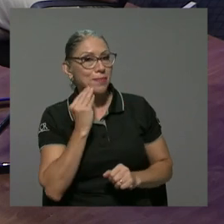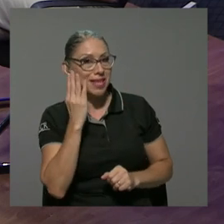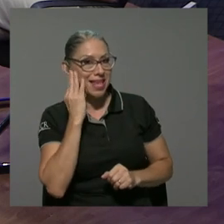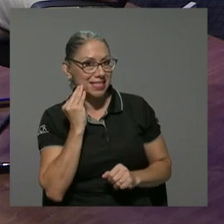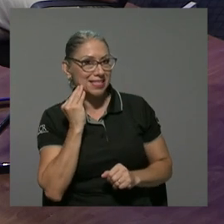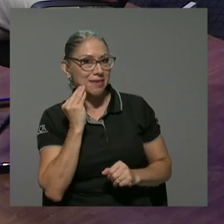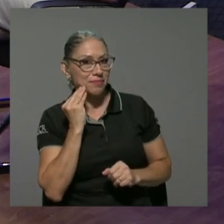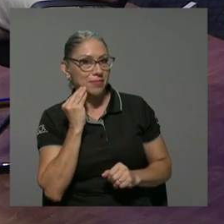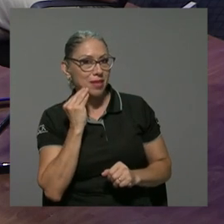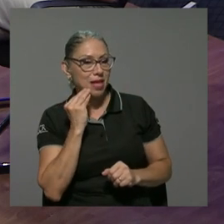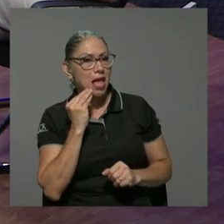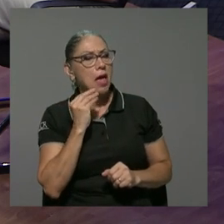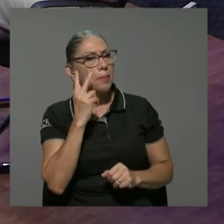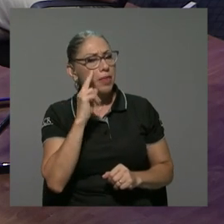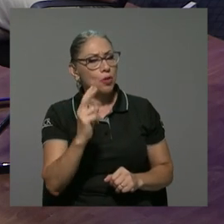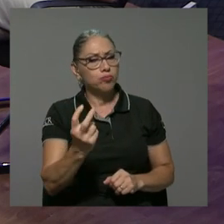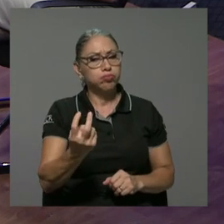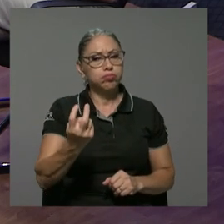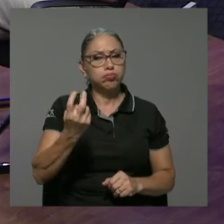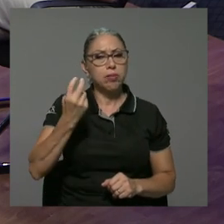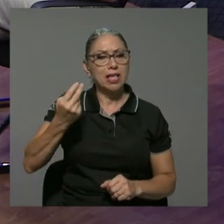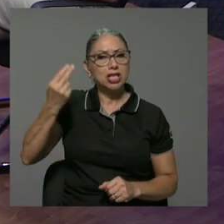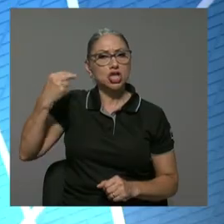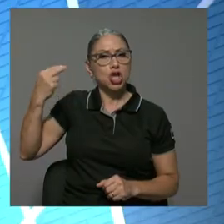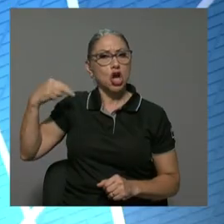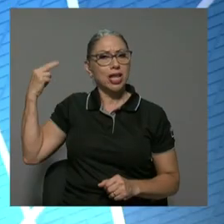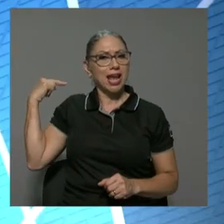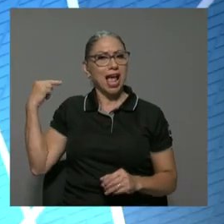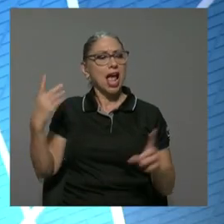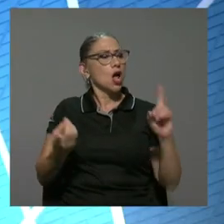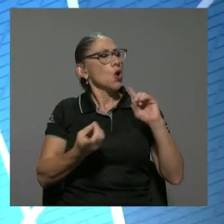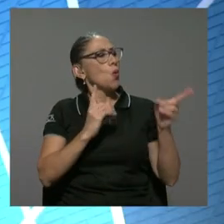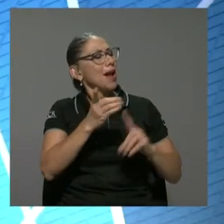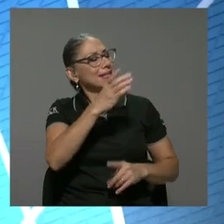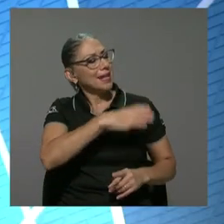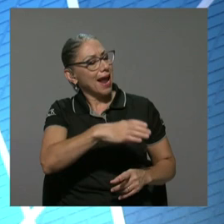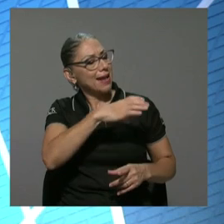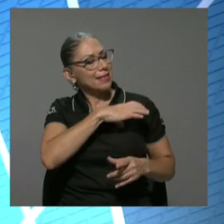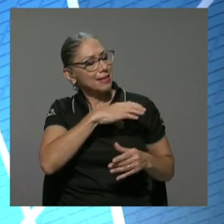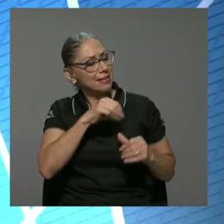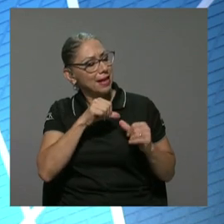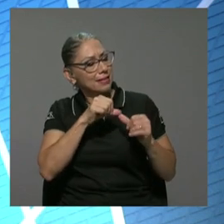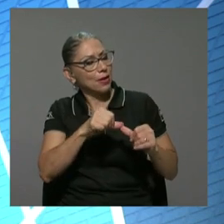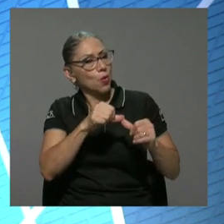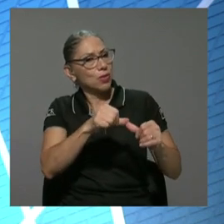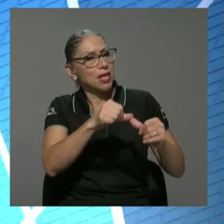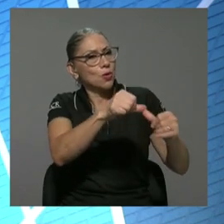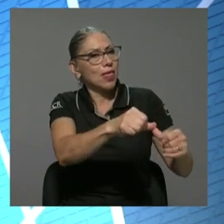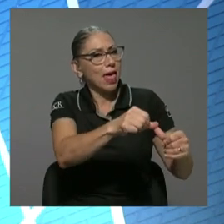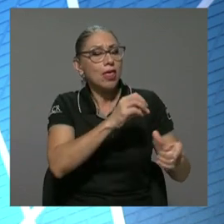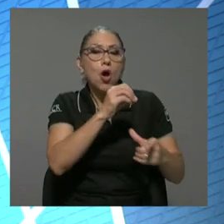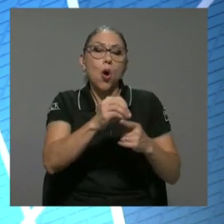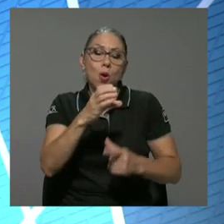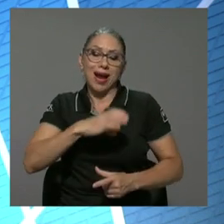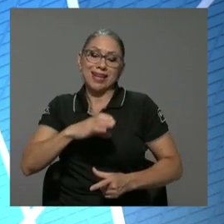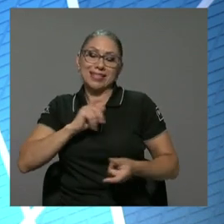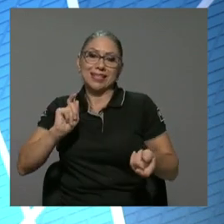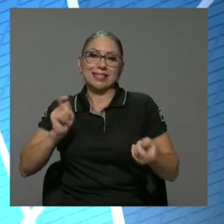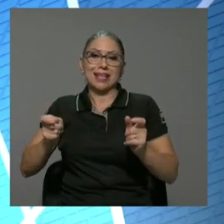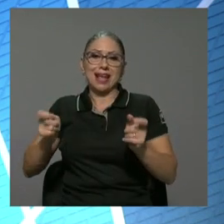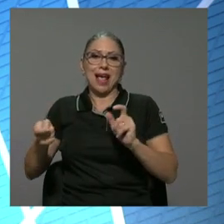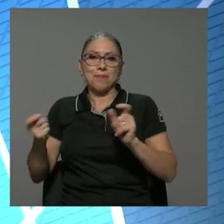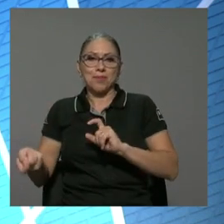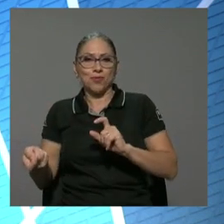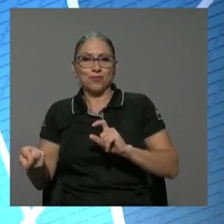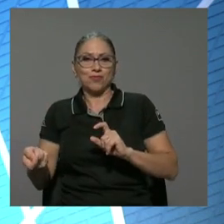incluyendo más una lectura histórica, ¿qué elementos de continuidad o cambio ustedes ubican entre el movimiento estudiantil